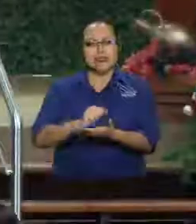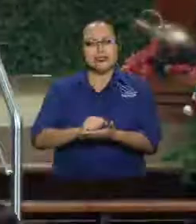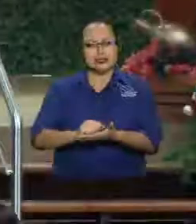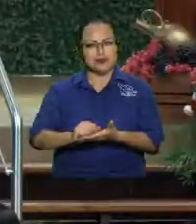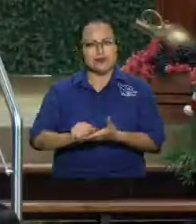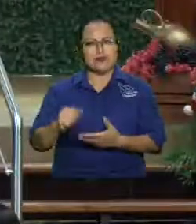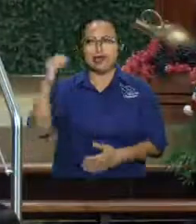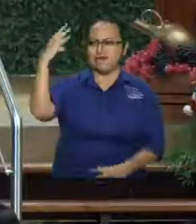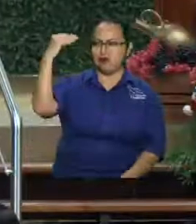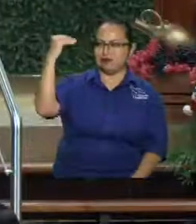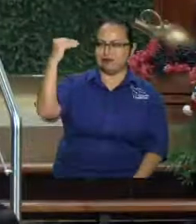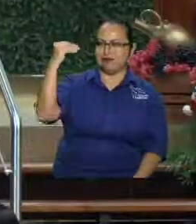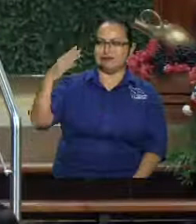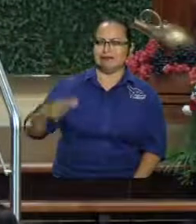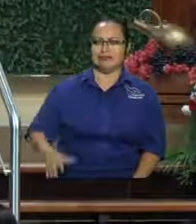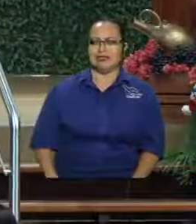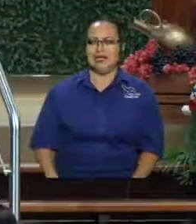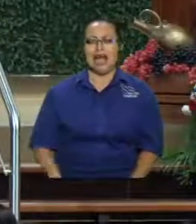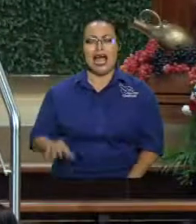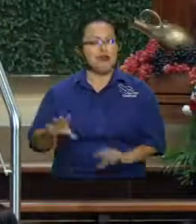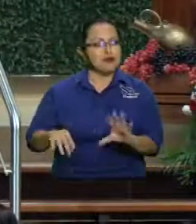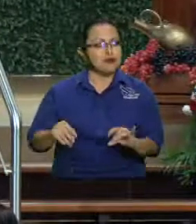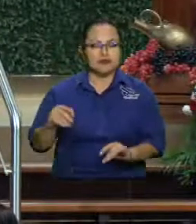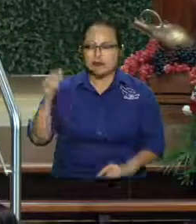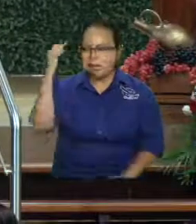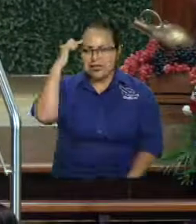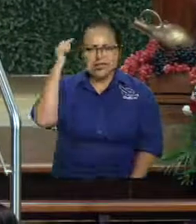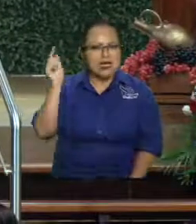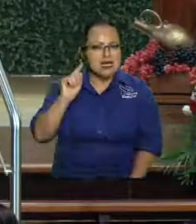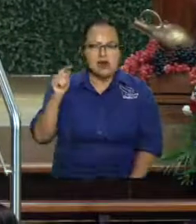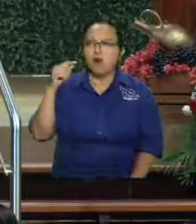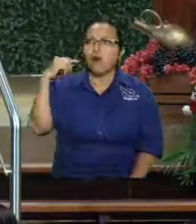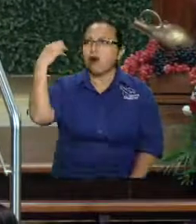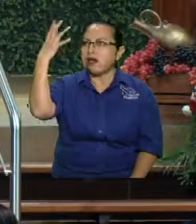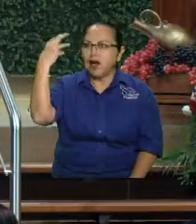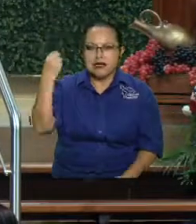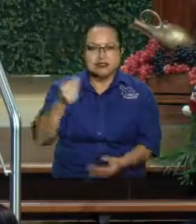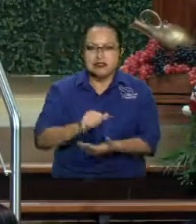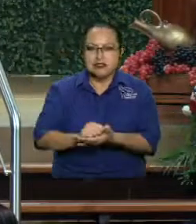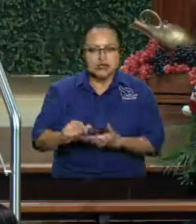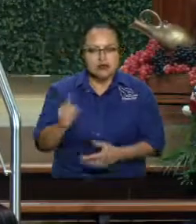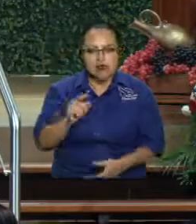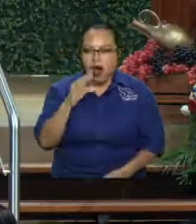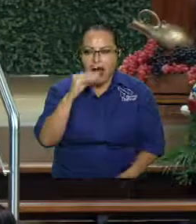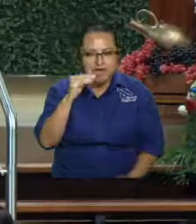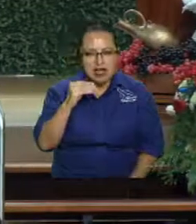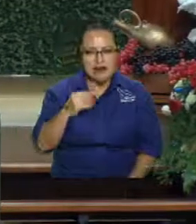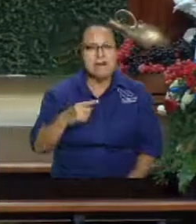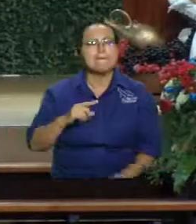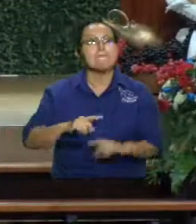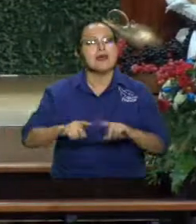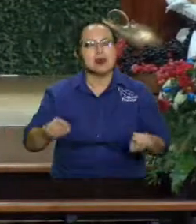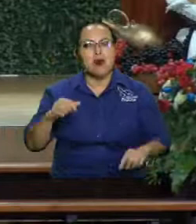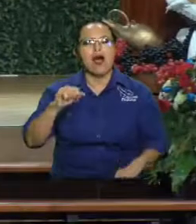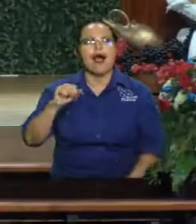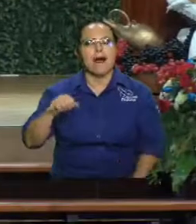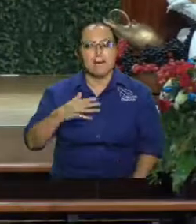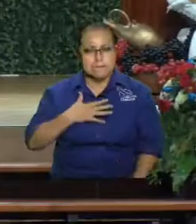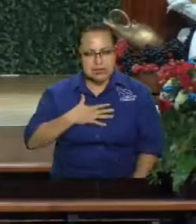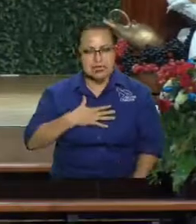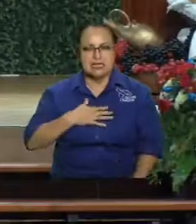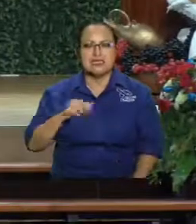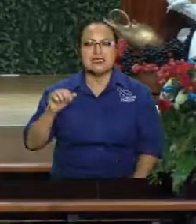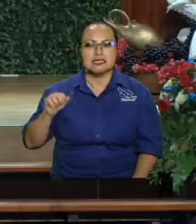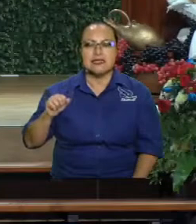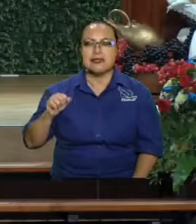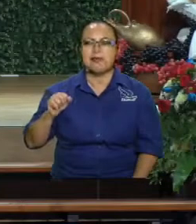habla a uno. Pero que se queden así ellos, ¿verdad? A mí sí me habla, gracias a Dios. El Espíritu me habló. Y me dijo,